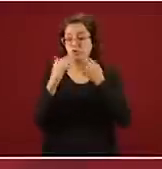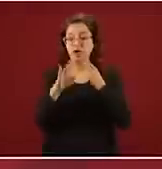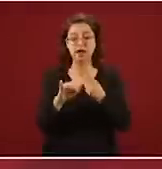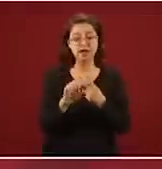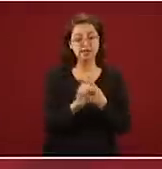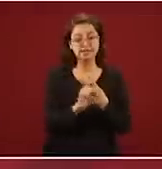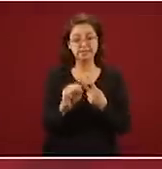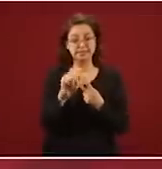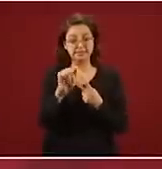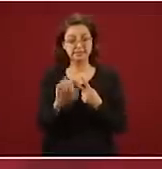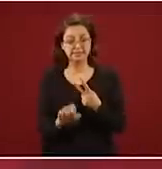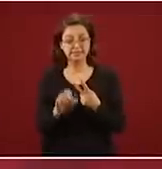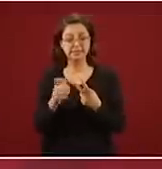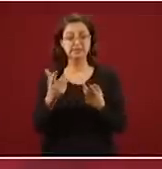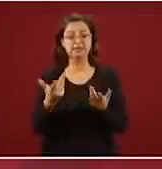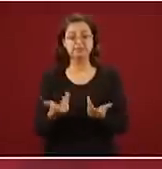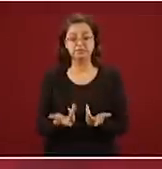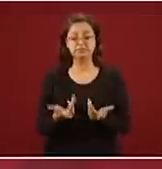para